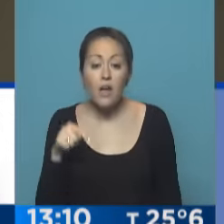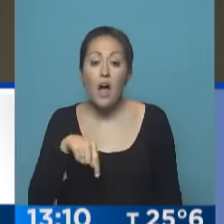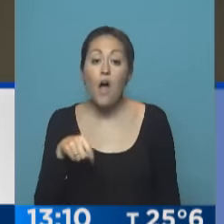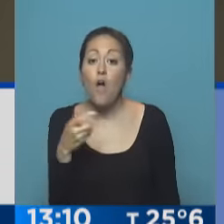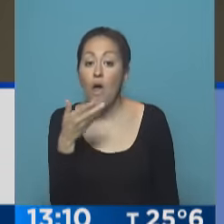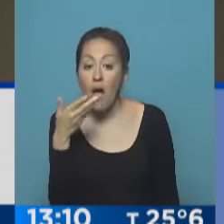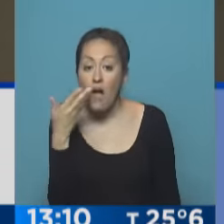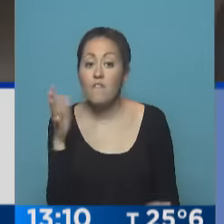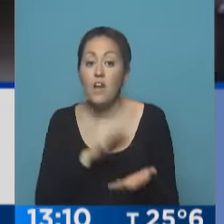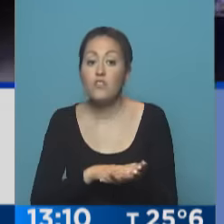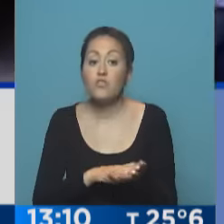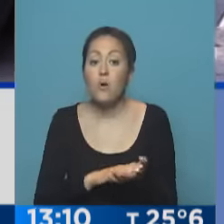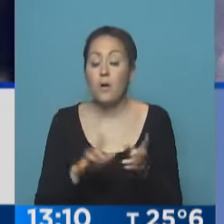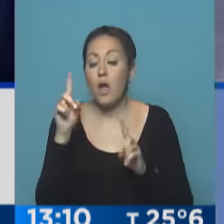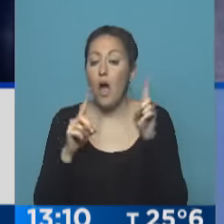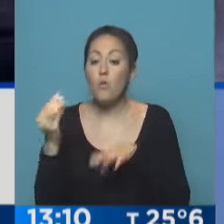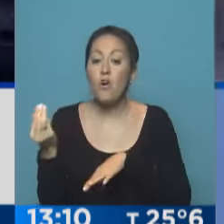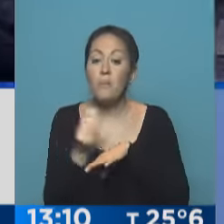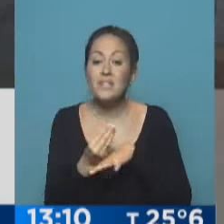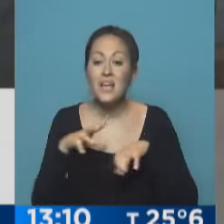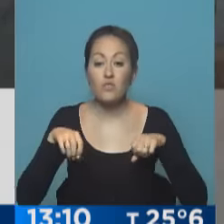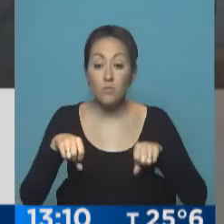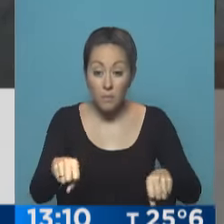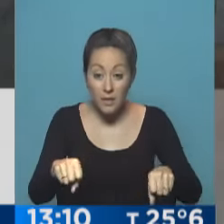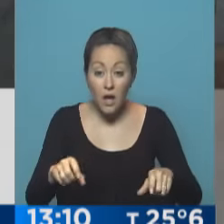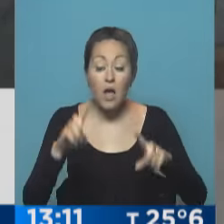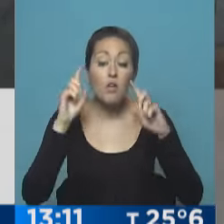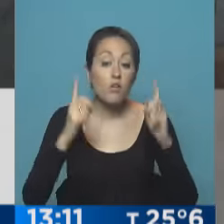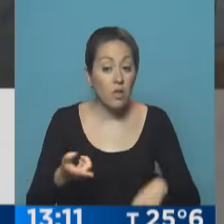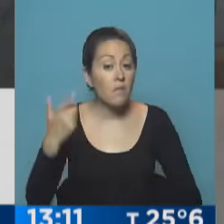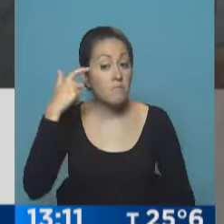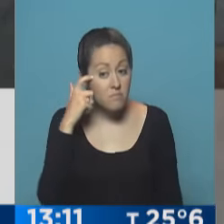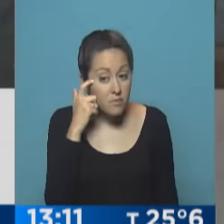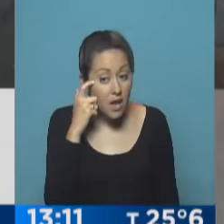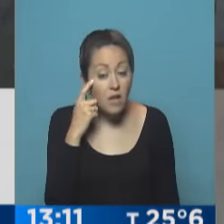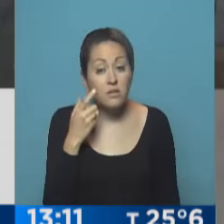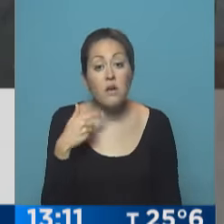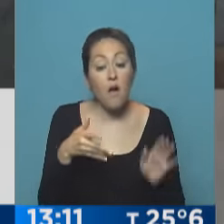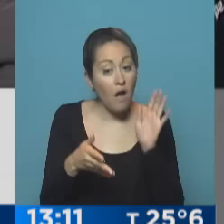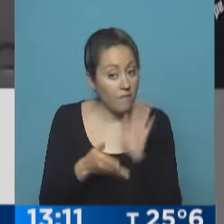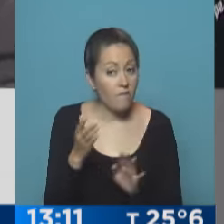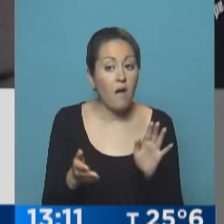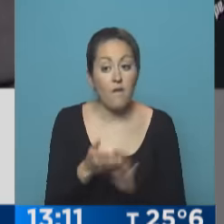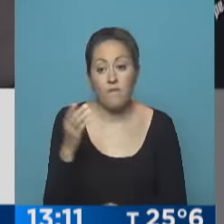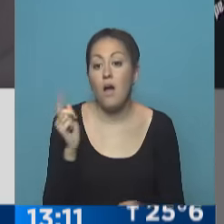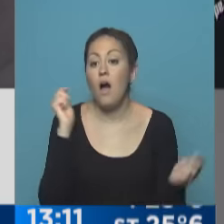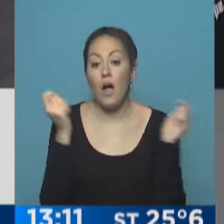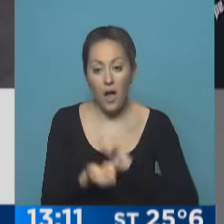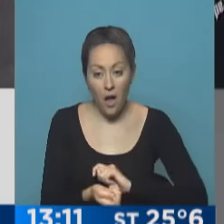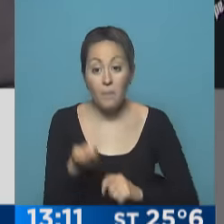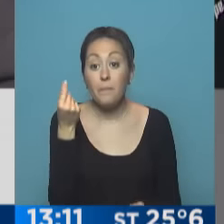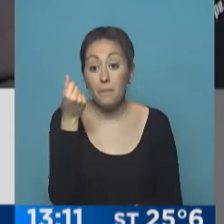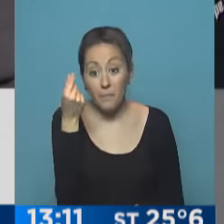también de Parte de algunos representantes de supermercados que también están planteando que se van a registrar cambios de